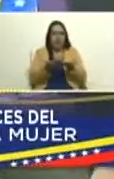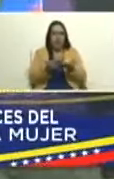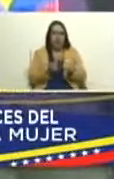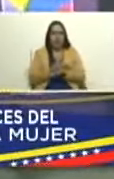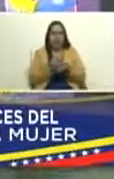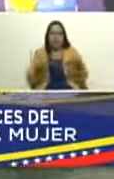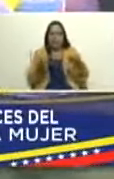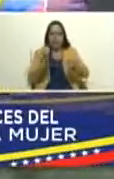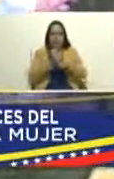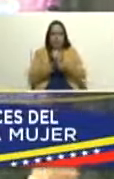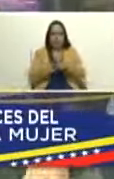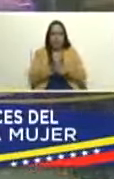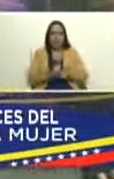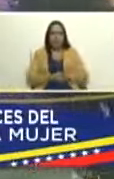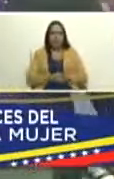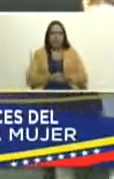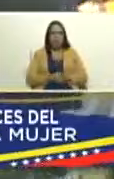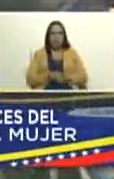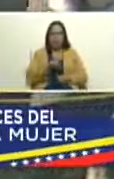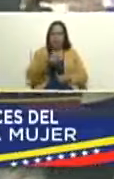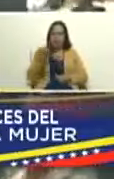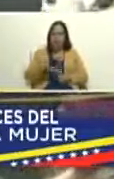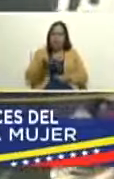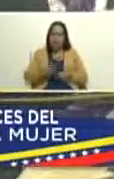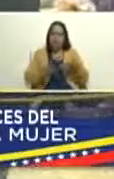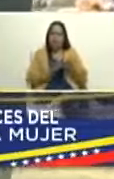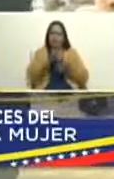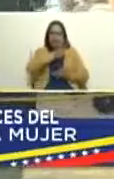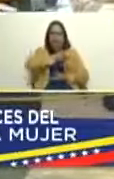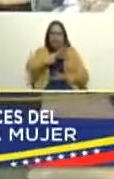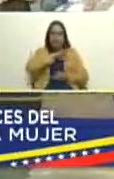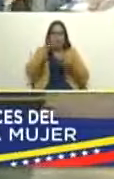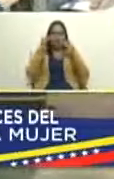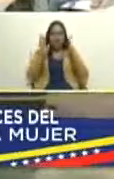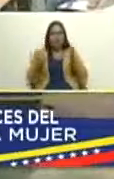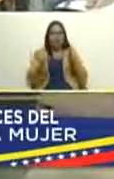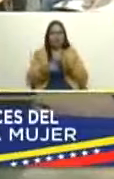Excelente, ¿no? Muy útil desde el punto de vista social.